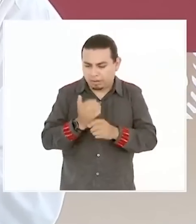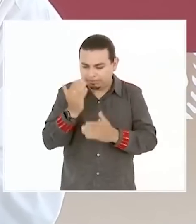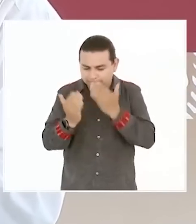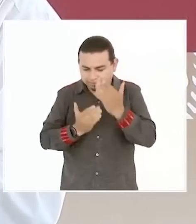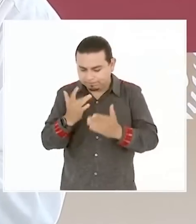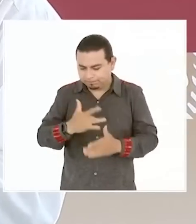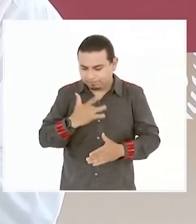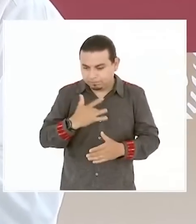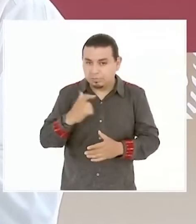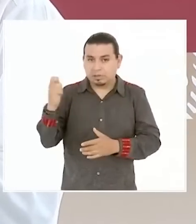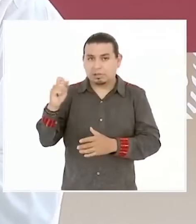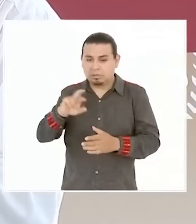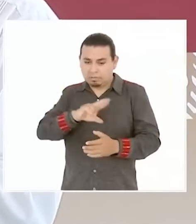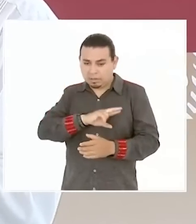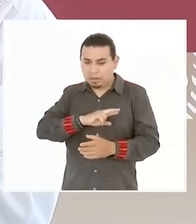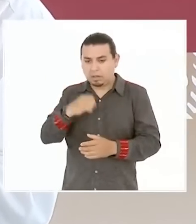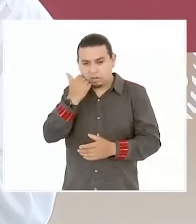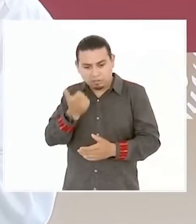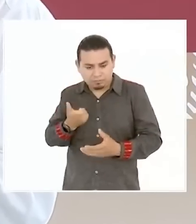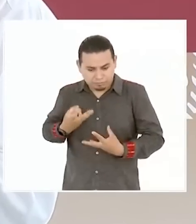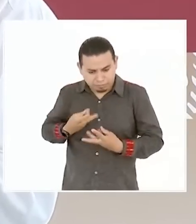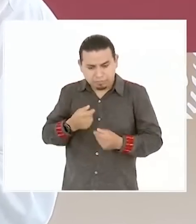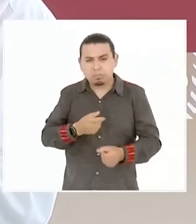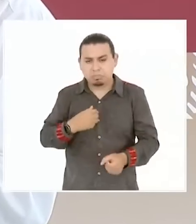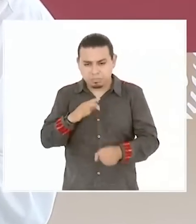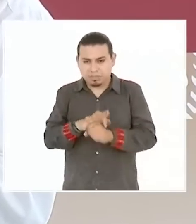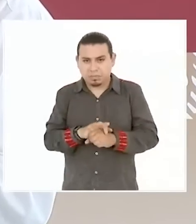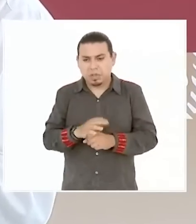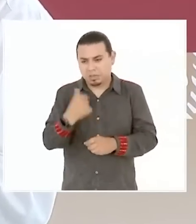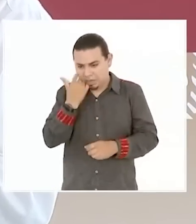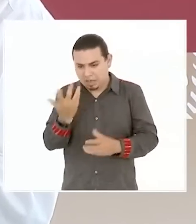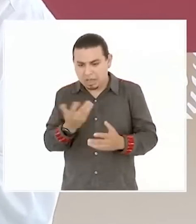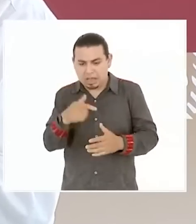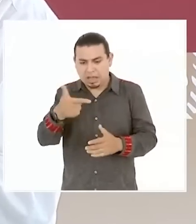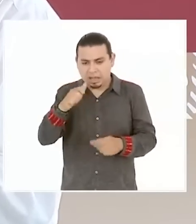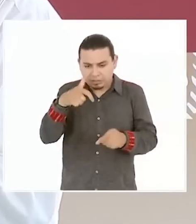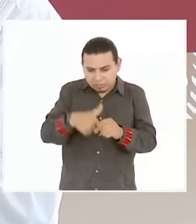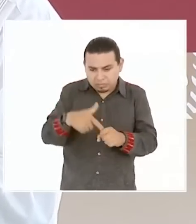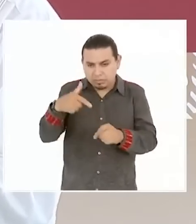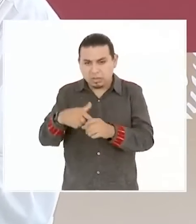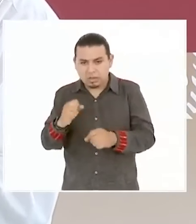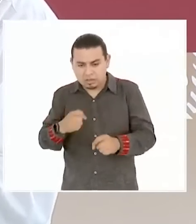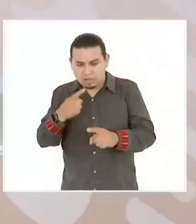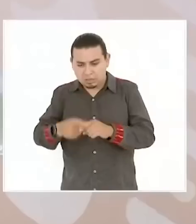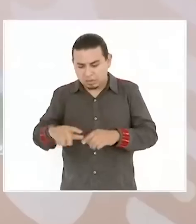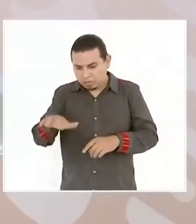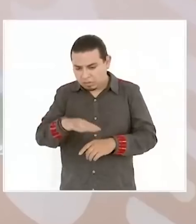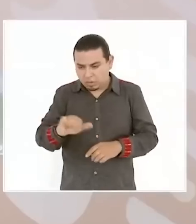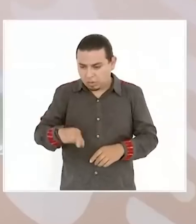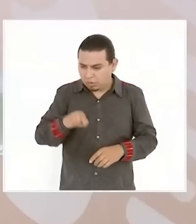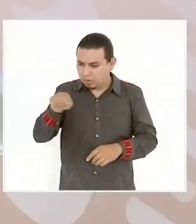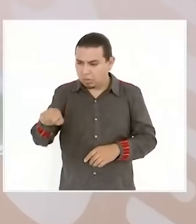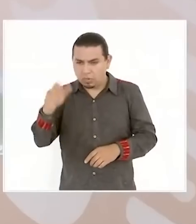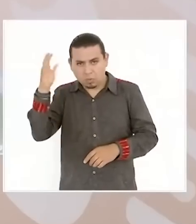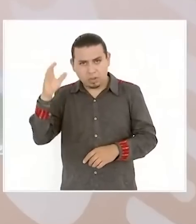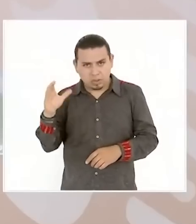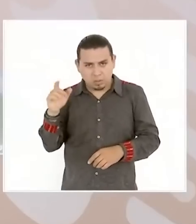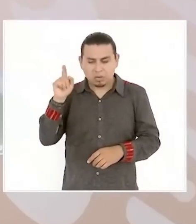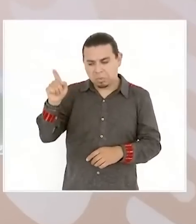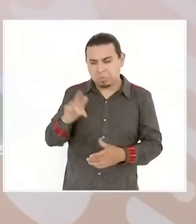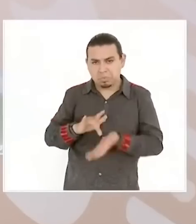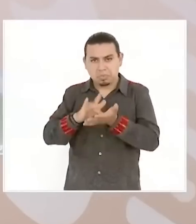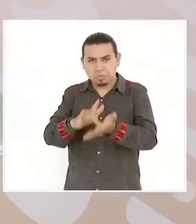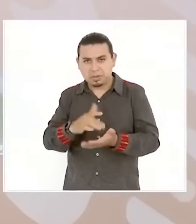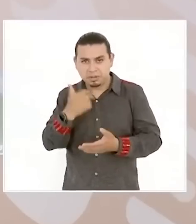inversionistas privados interesados en construir una terminal de gas licuado en Salina Cruz y otra más en Coatzacoalcos.